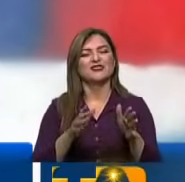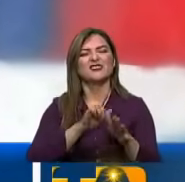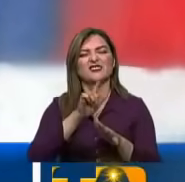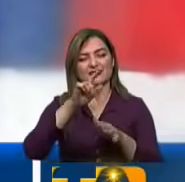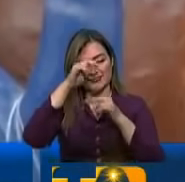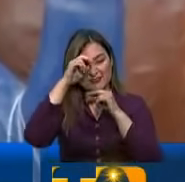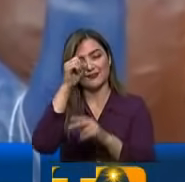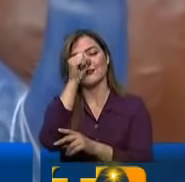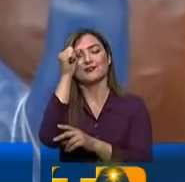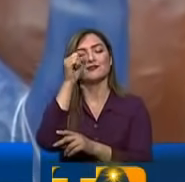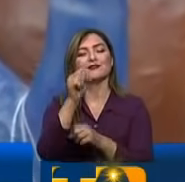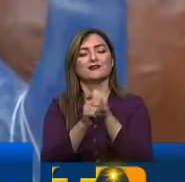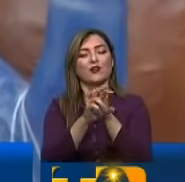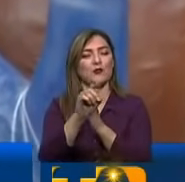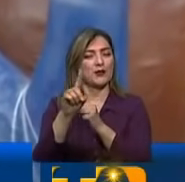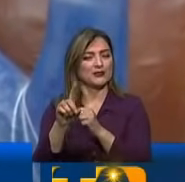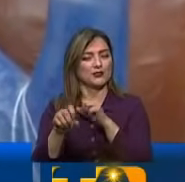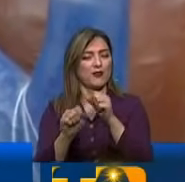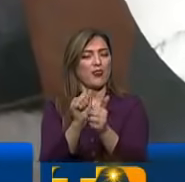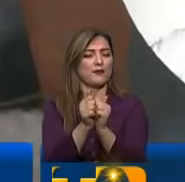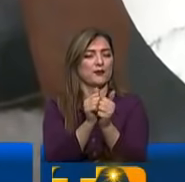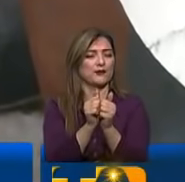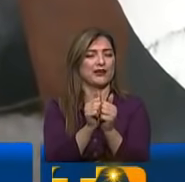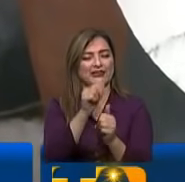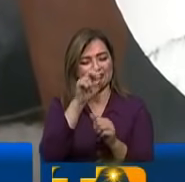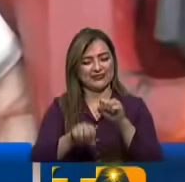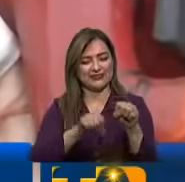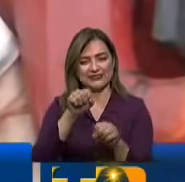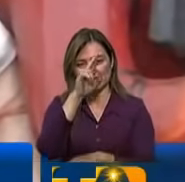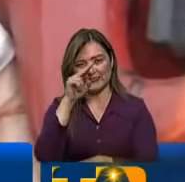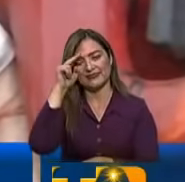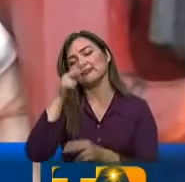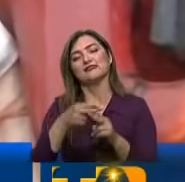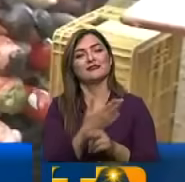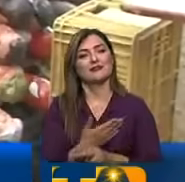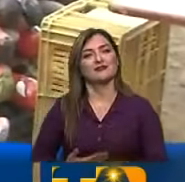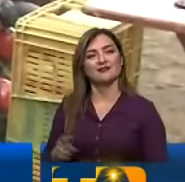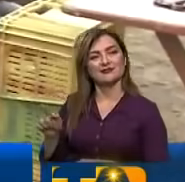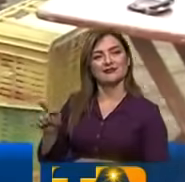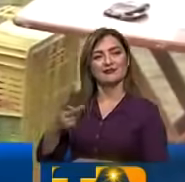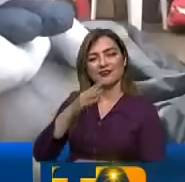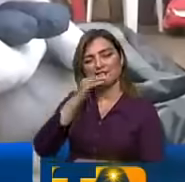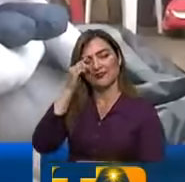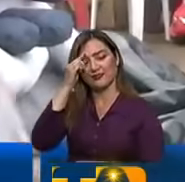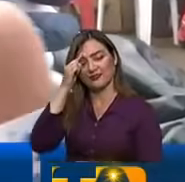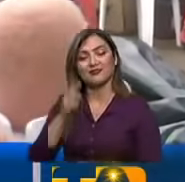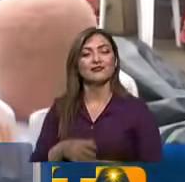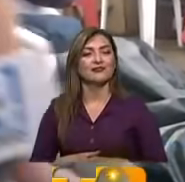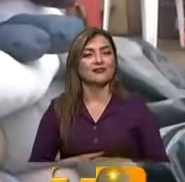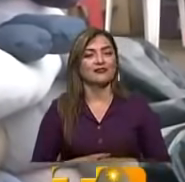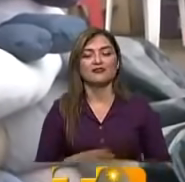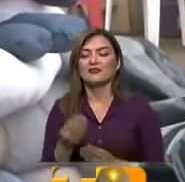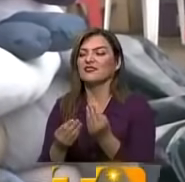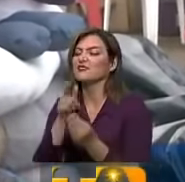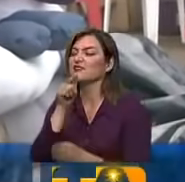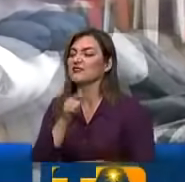este 2021, como el del ciclista Richard Carapaz y de los expresidentes Abdalá Bucaram y Rafael Correa. Don Miguel, ¿a quién va a